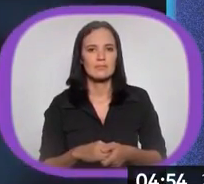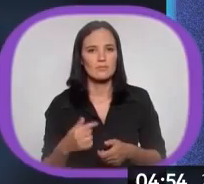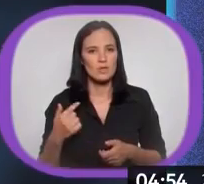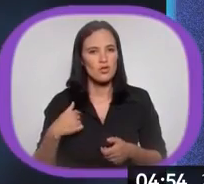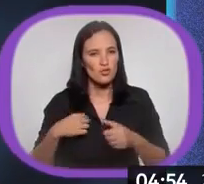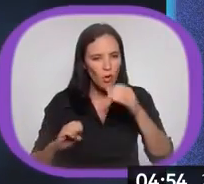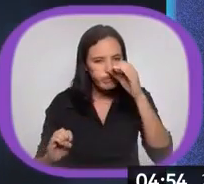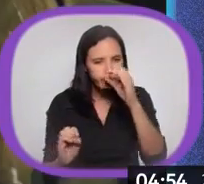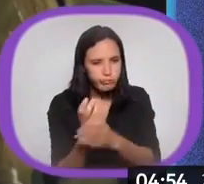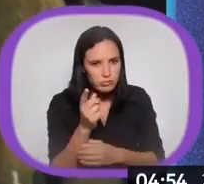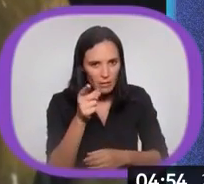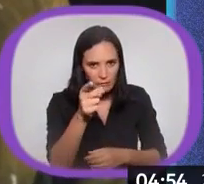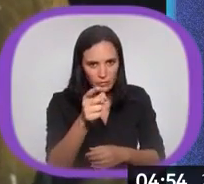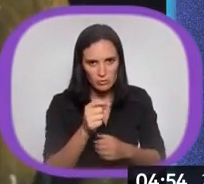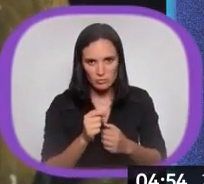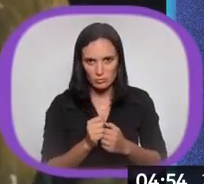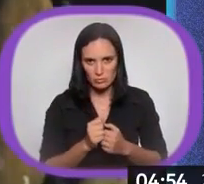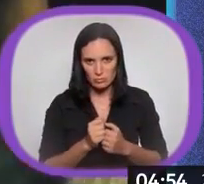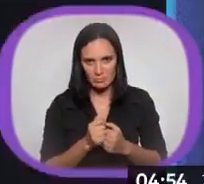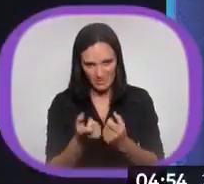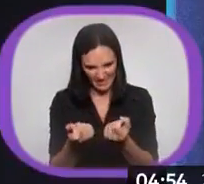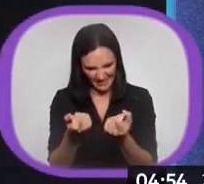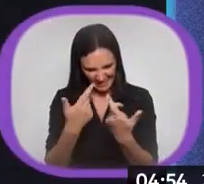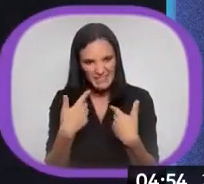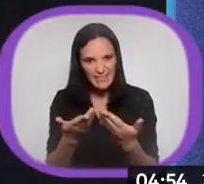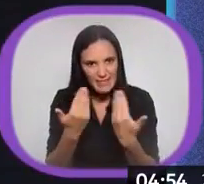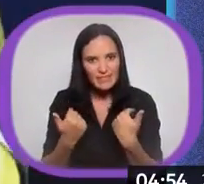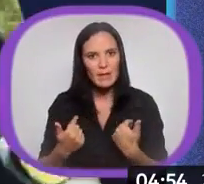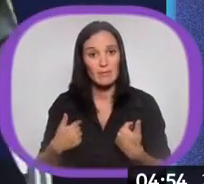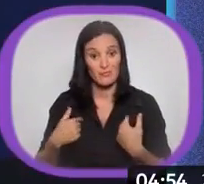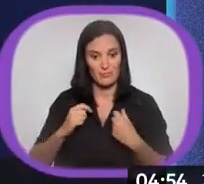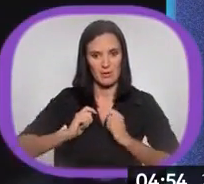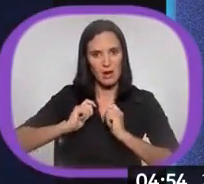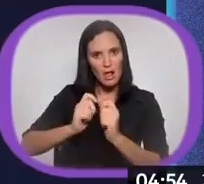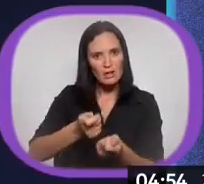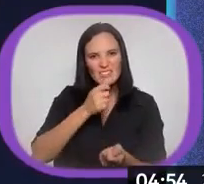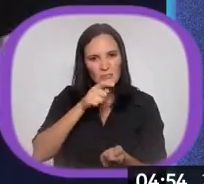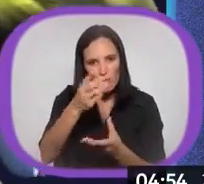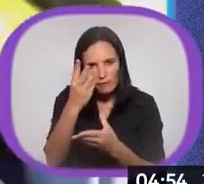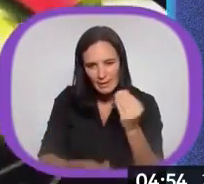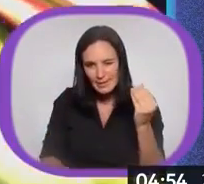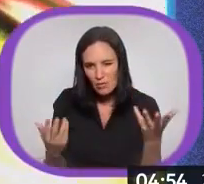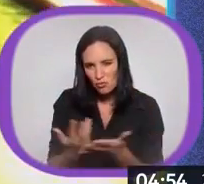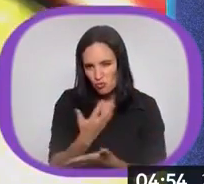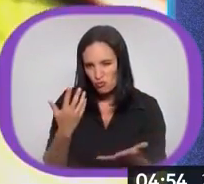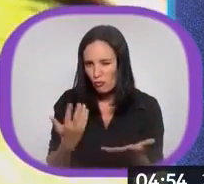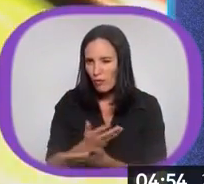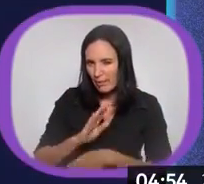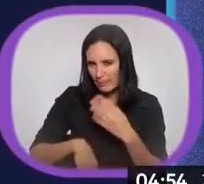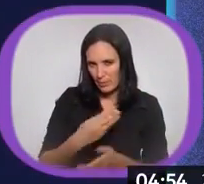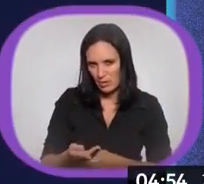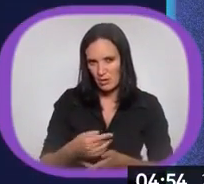Yo soy tu creador. Compláceme y te recompensaré. Decepcióname y sufrirás.